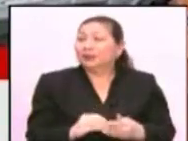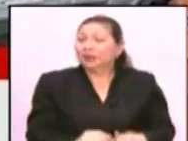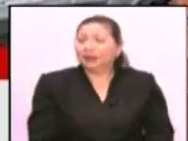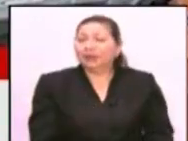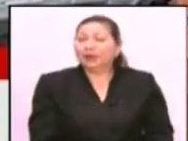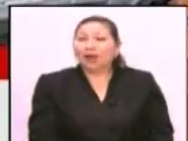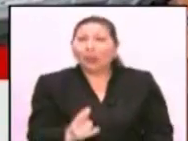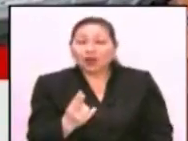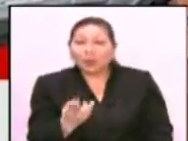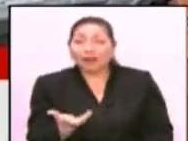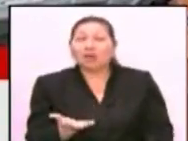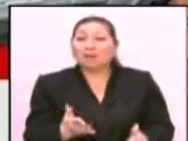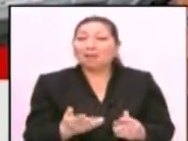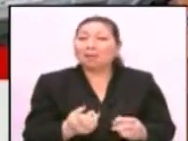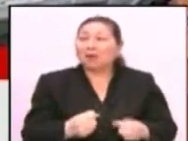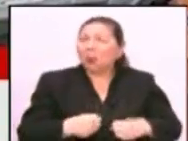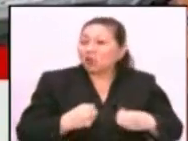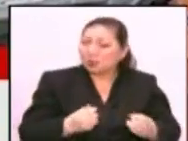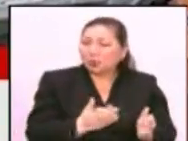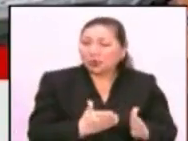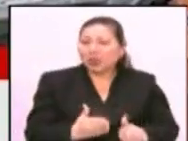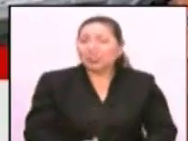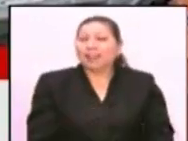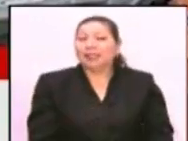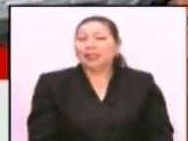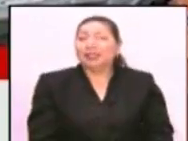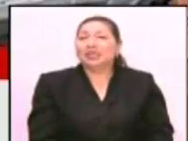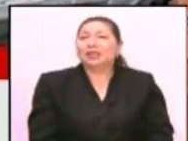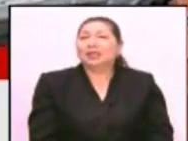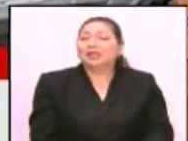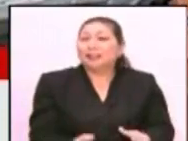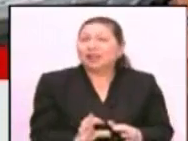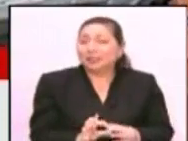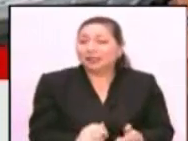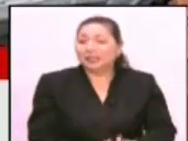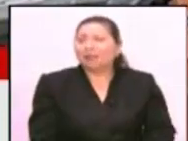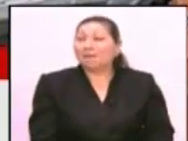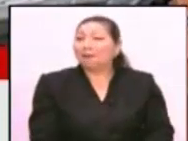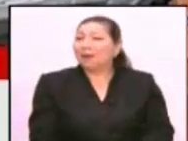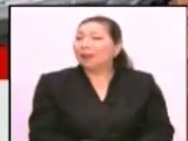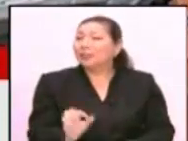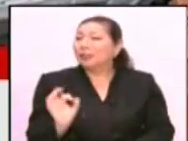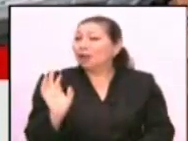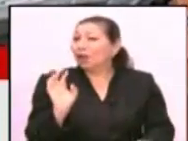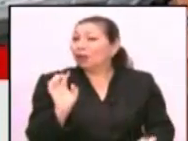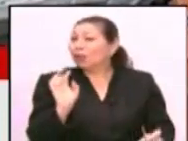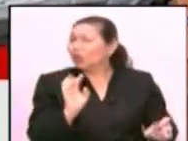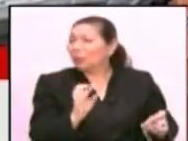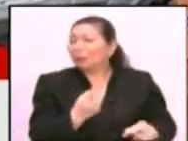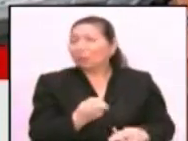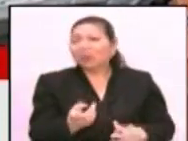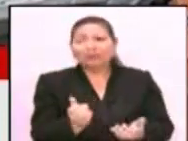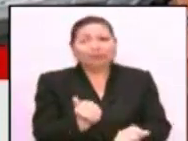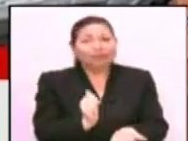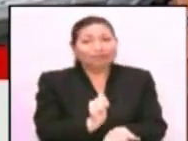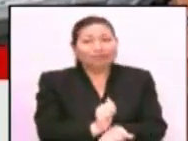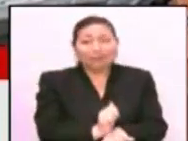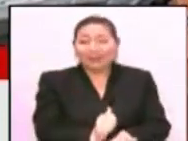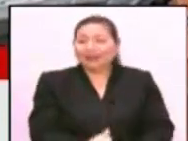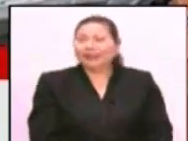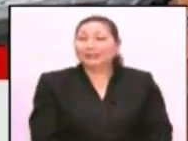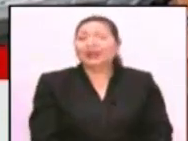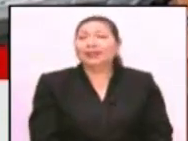patrimoniales, robos agravados en banda, organizaciones en banda, asociaciones ilícitas. Y sin duda alguna también, presidente, para ellos la cárcel